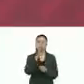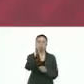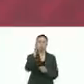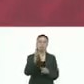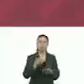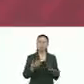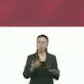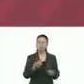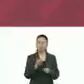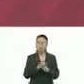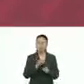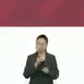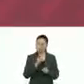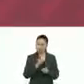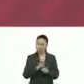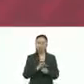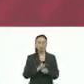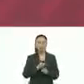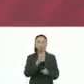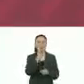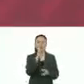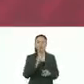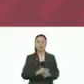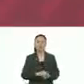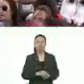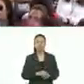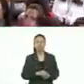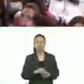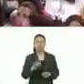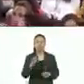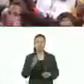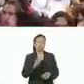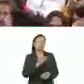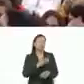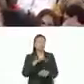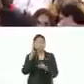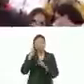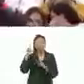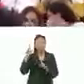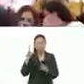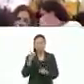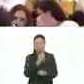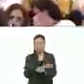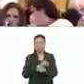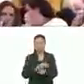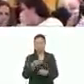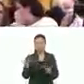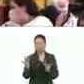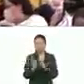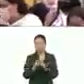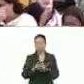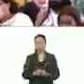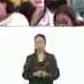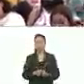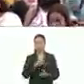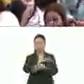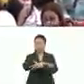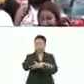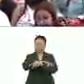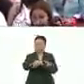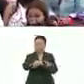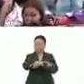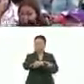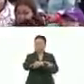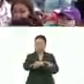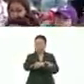Es para mí un honor acompañarme con todas ellas y acompañarme con ustedes. Poder hermanarnos en